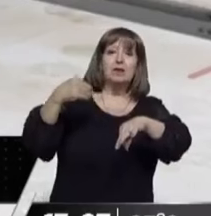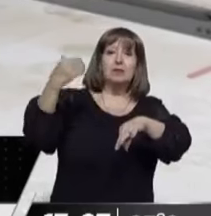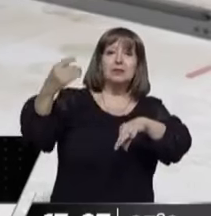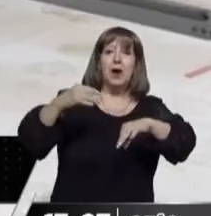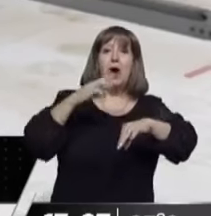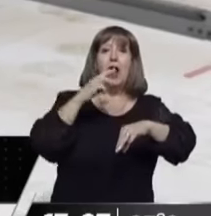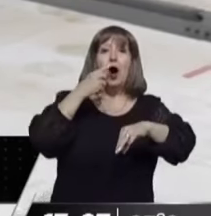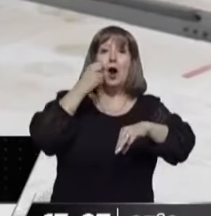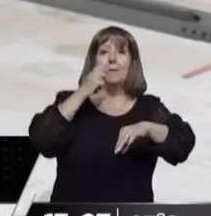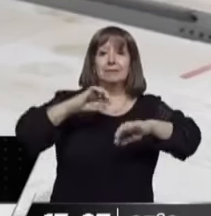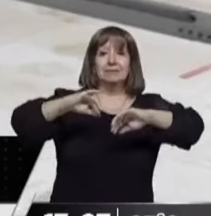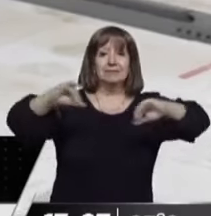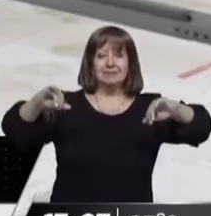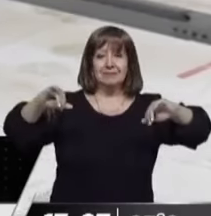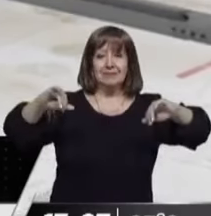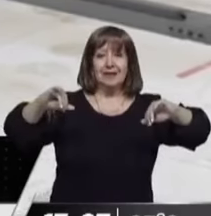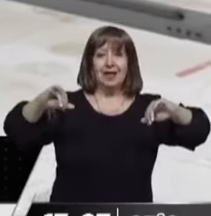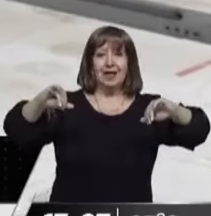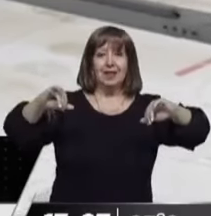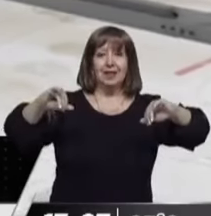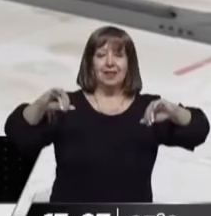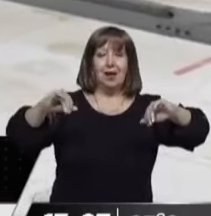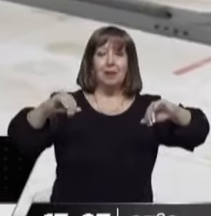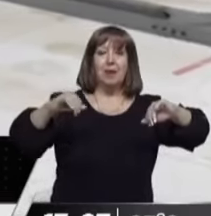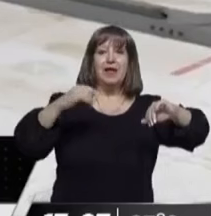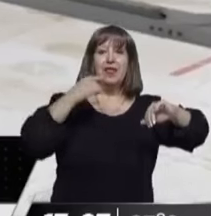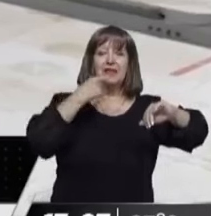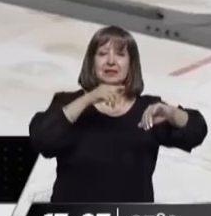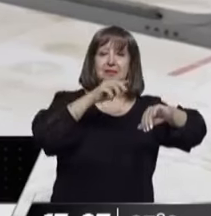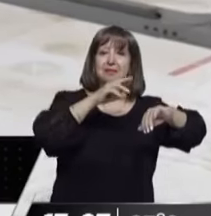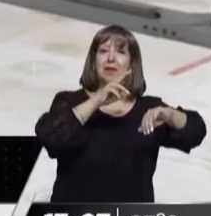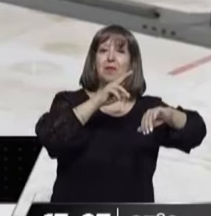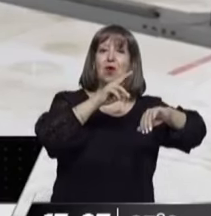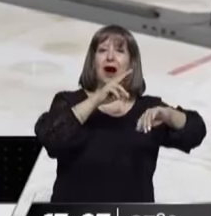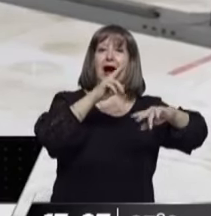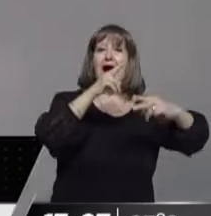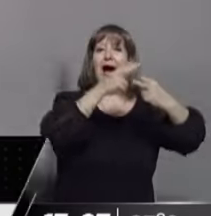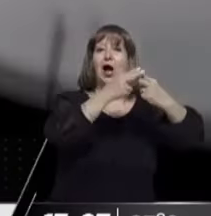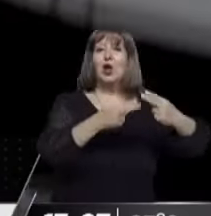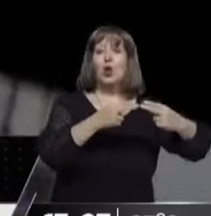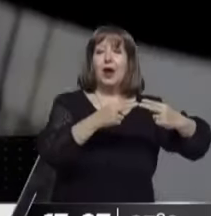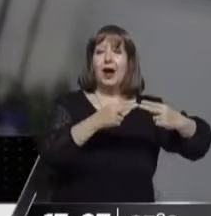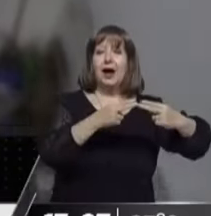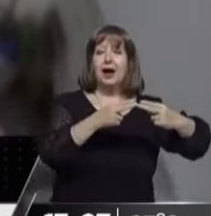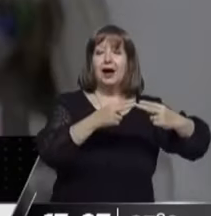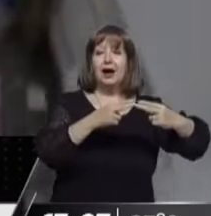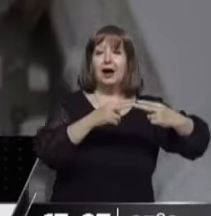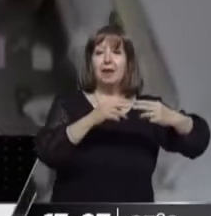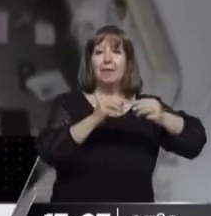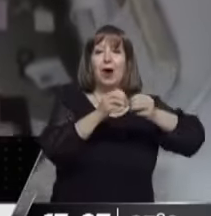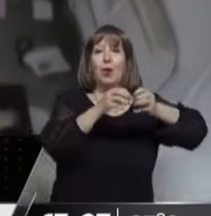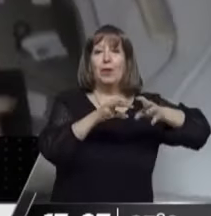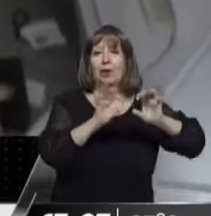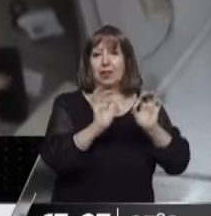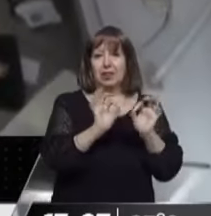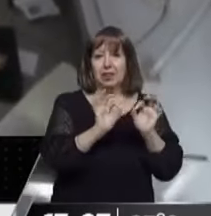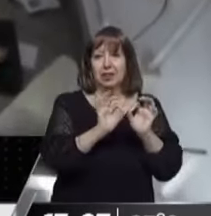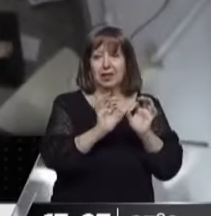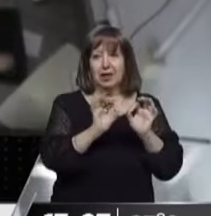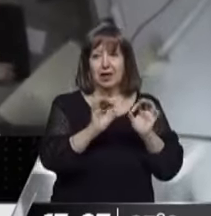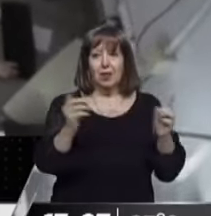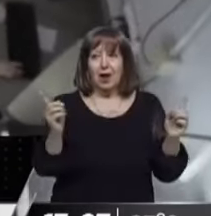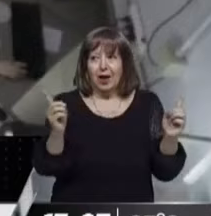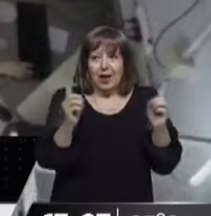este afectando nuestra población logramos un descenso poblacional Es una herramienta muy buena básicamente Ese es el concepto de la